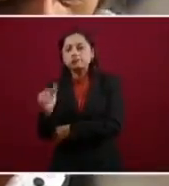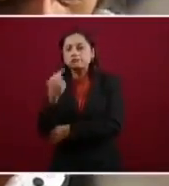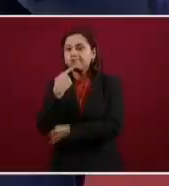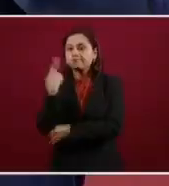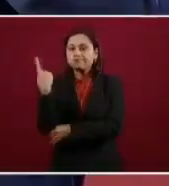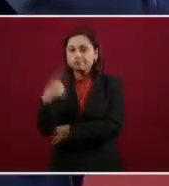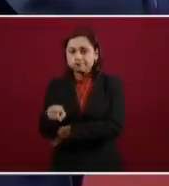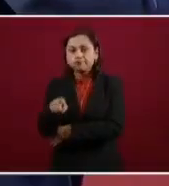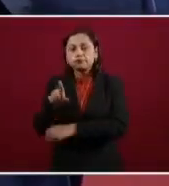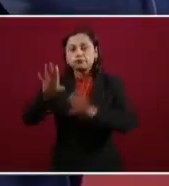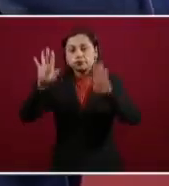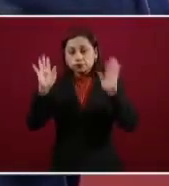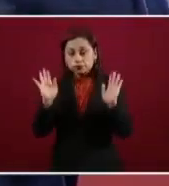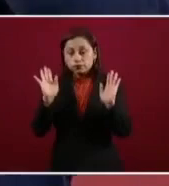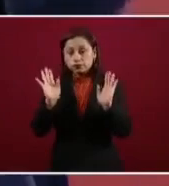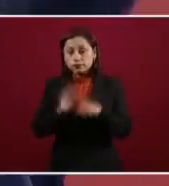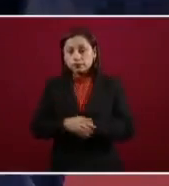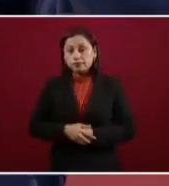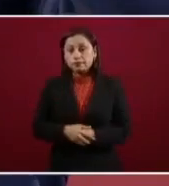este